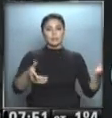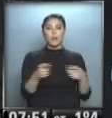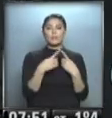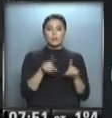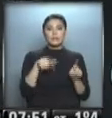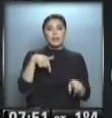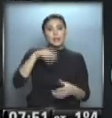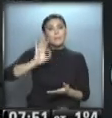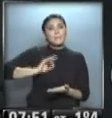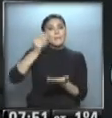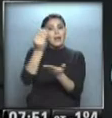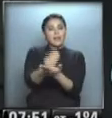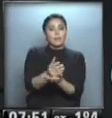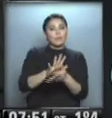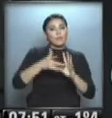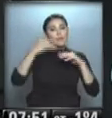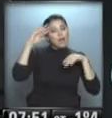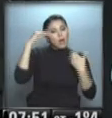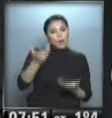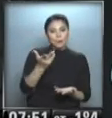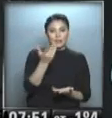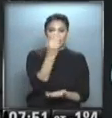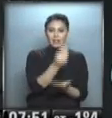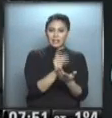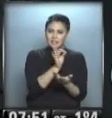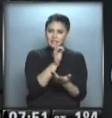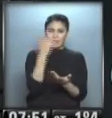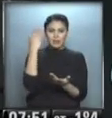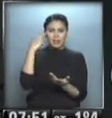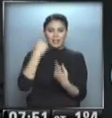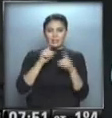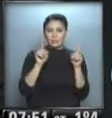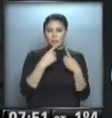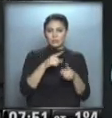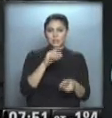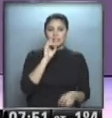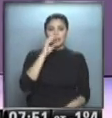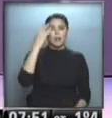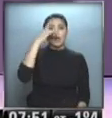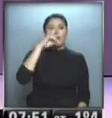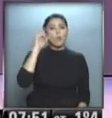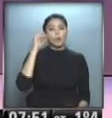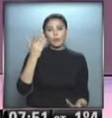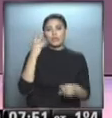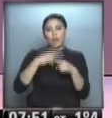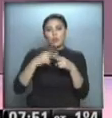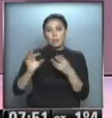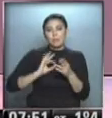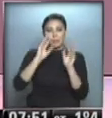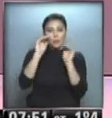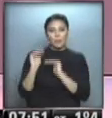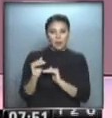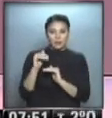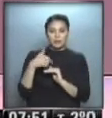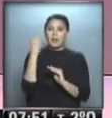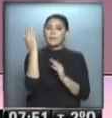instituido este premio también como un homenaje a un gran hacedor de musicales como lo fue Hugo Midón. De ahí el nombre del premio. Empezamos a